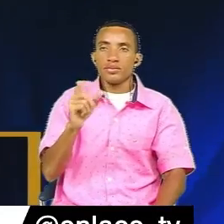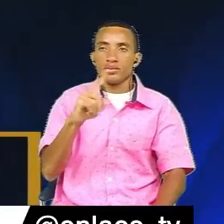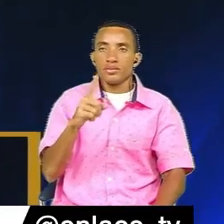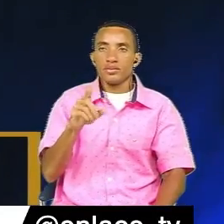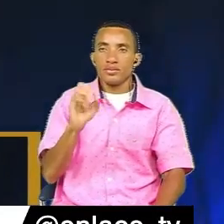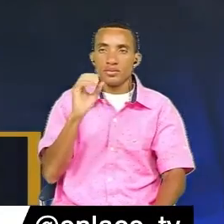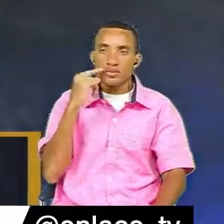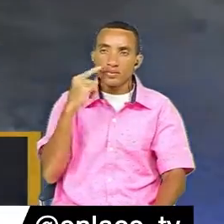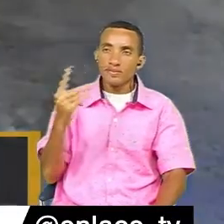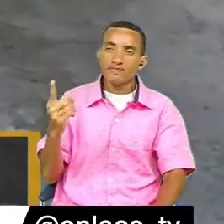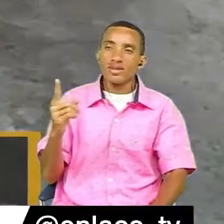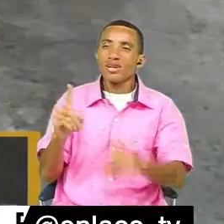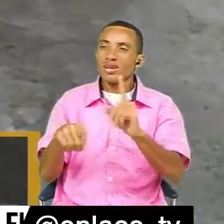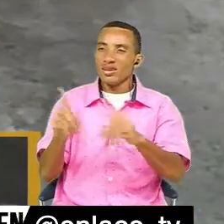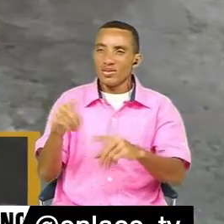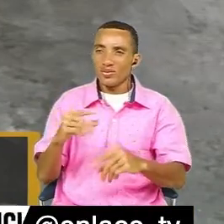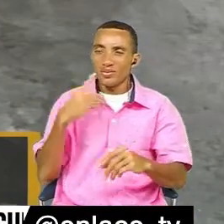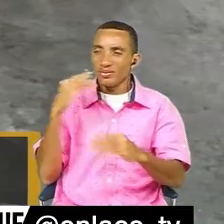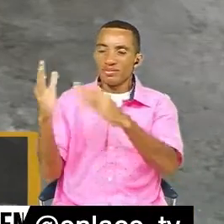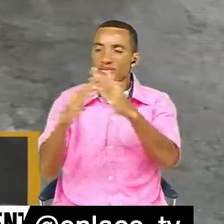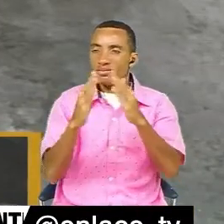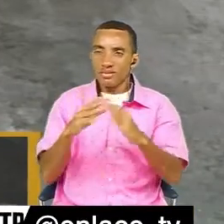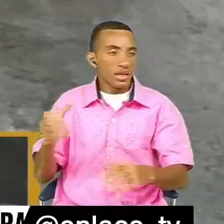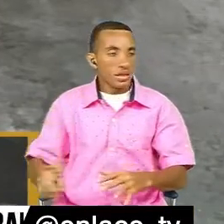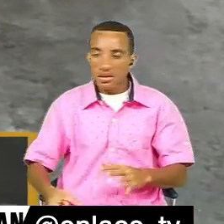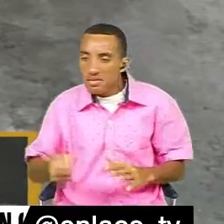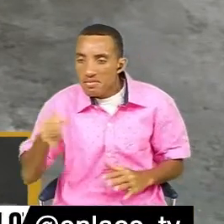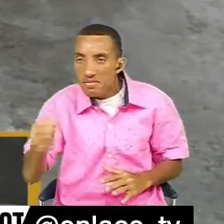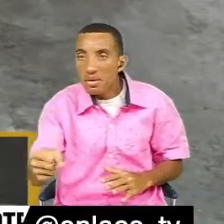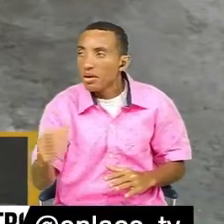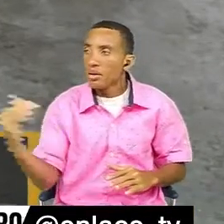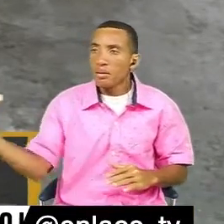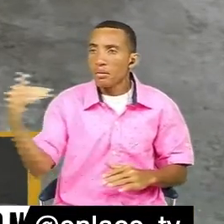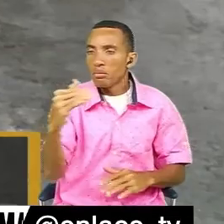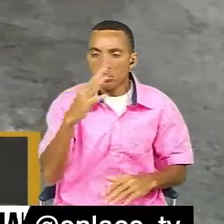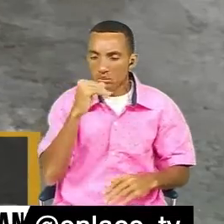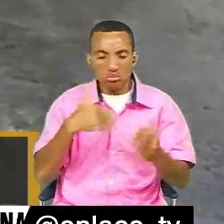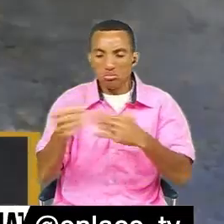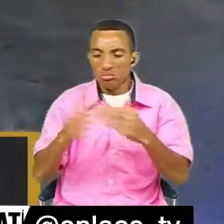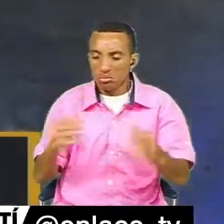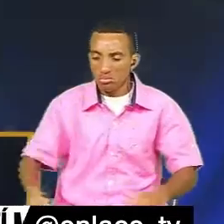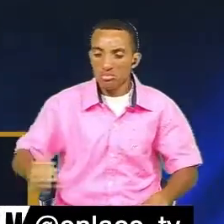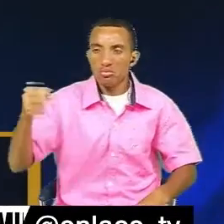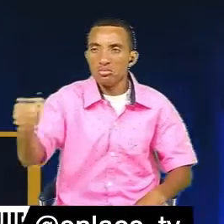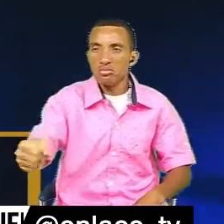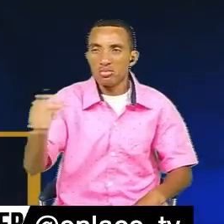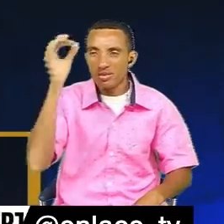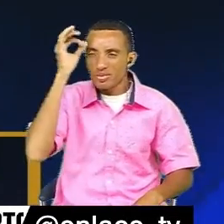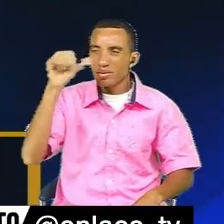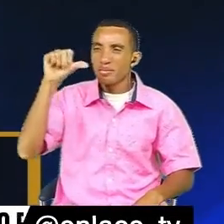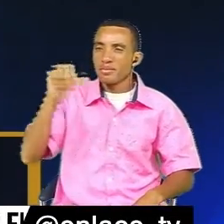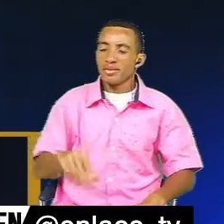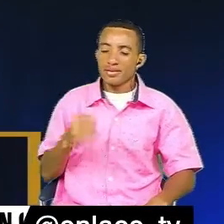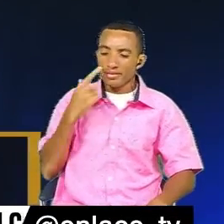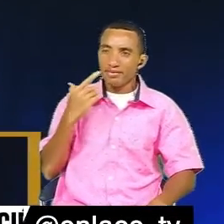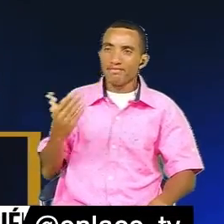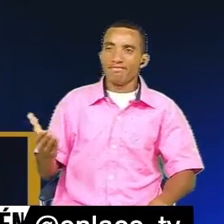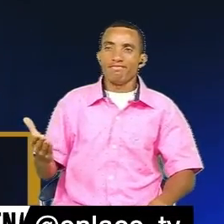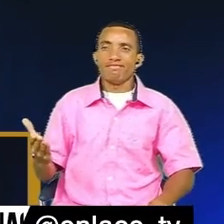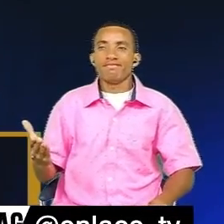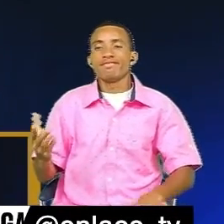los vecinos incultos que sacan la basura los días que no corresponde la recolección, sin importar el mal aspecto que esto genera para su sector.